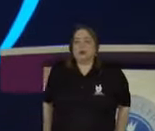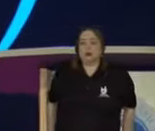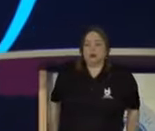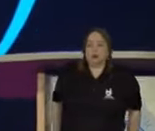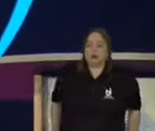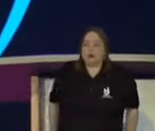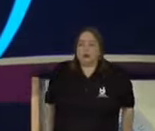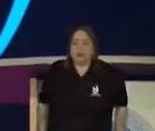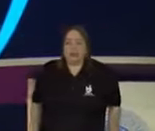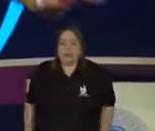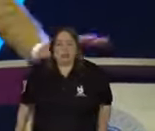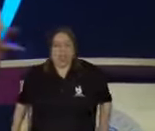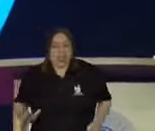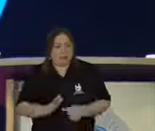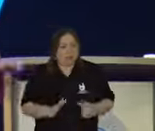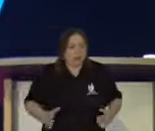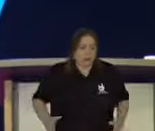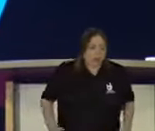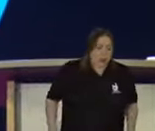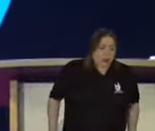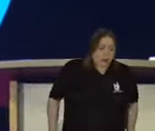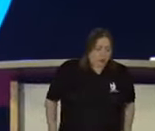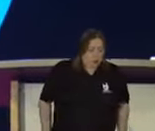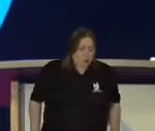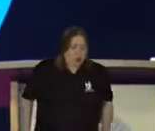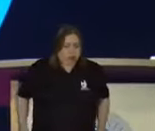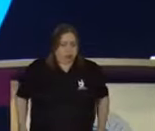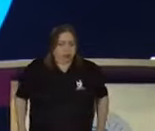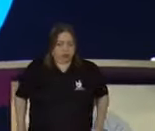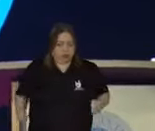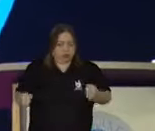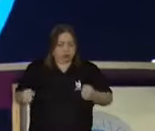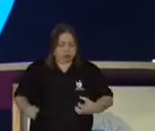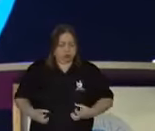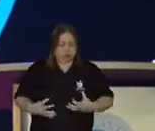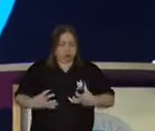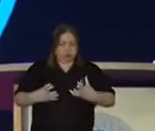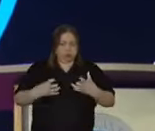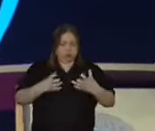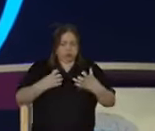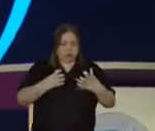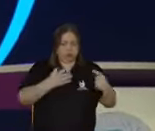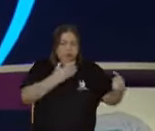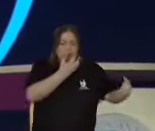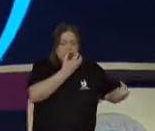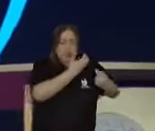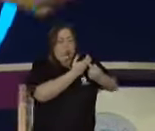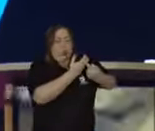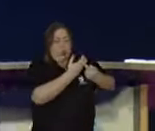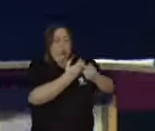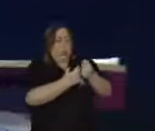y explota todo, se arruina todo cuando uno insulta a la madre del otro.